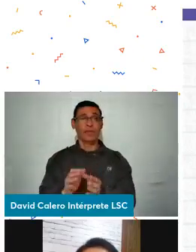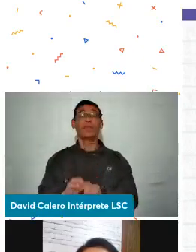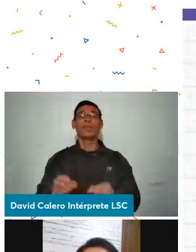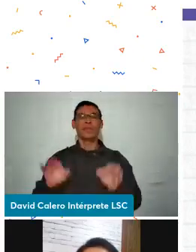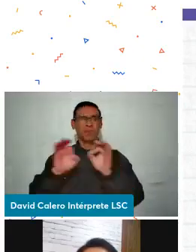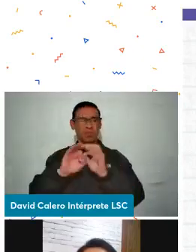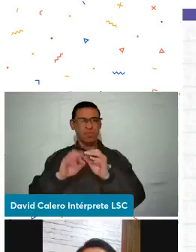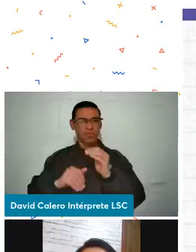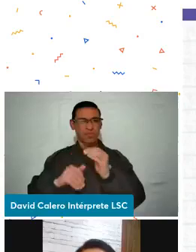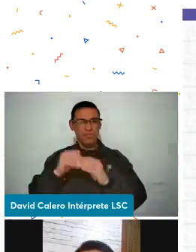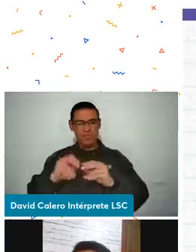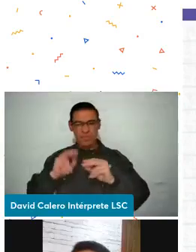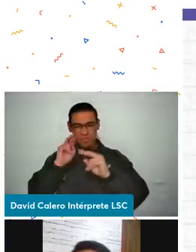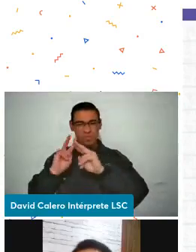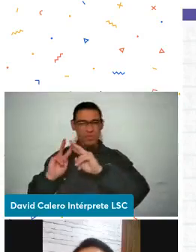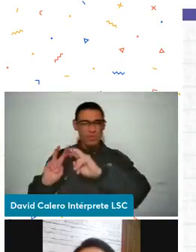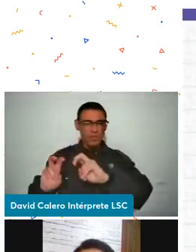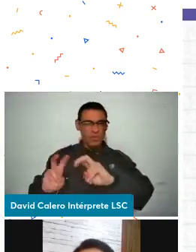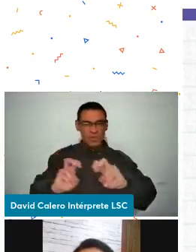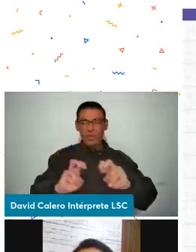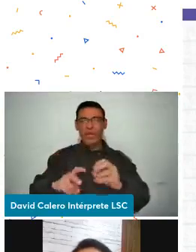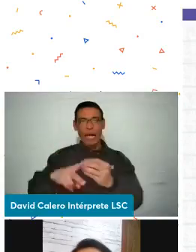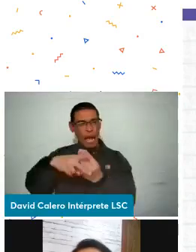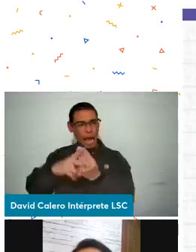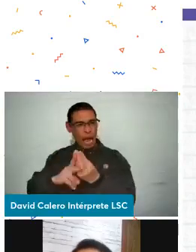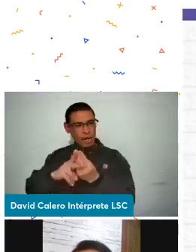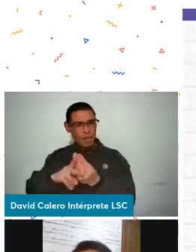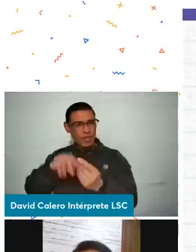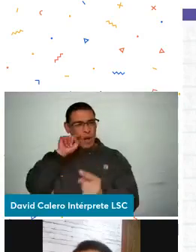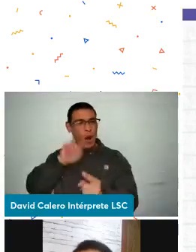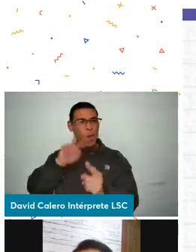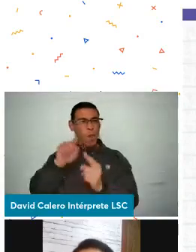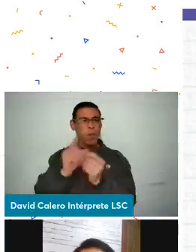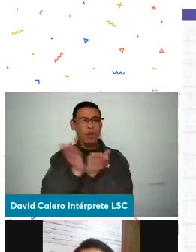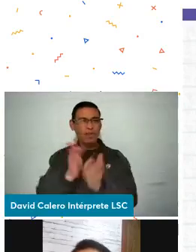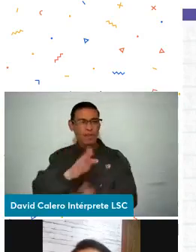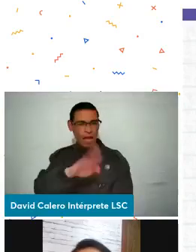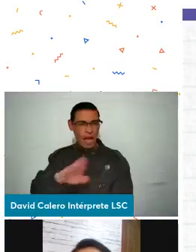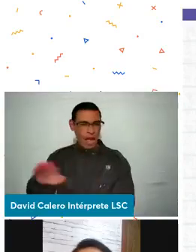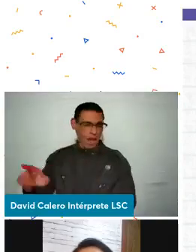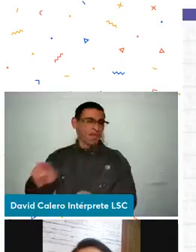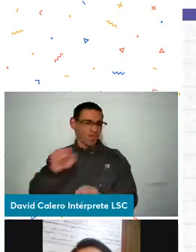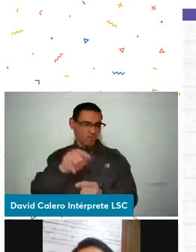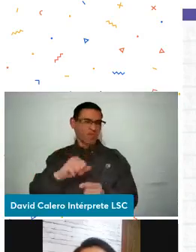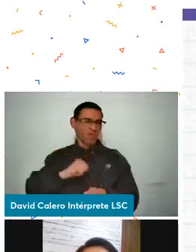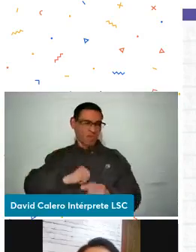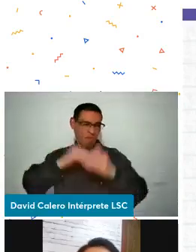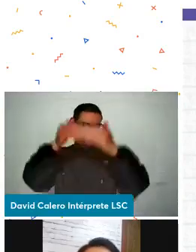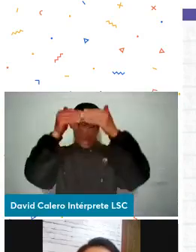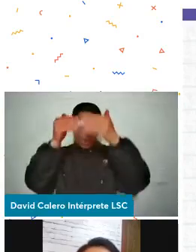diferentes herramientas en pro de nuestros estudiantes diagnosticados con alguna